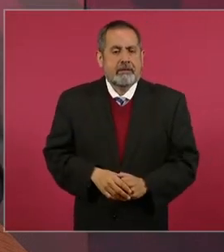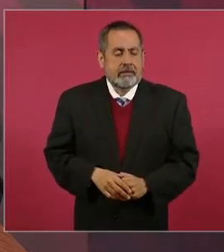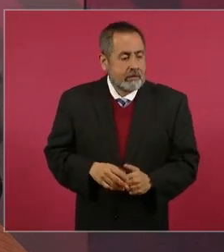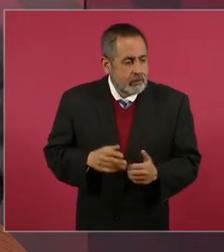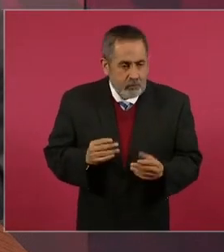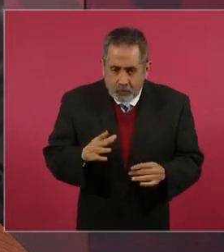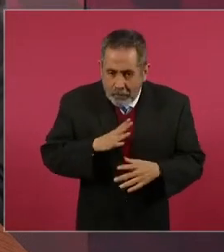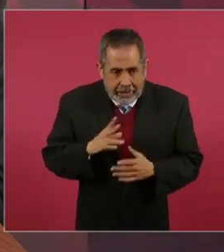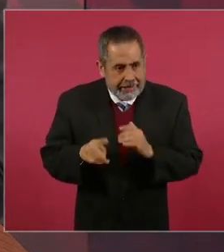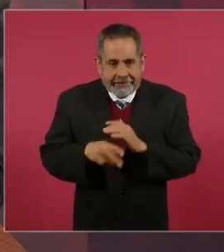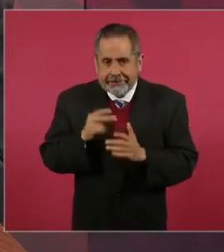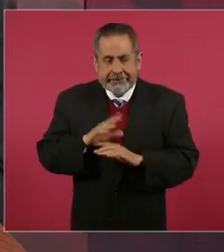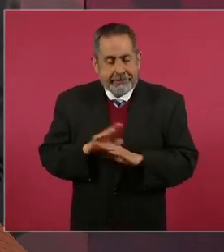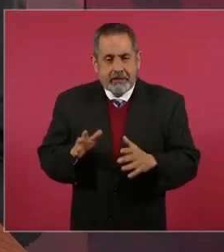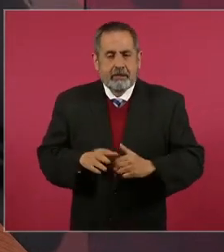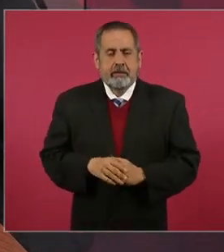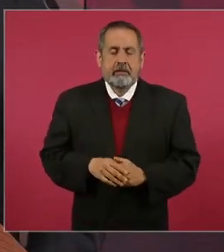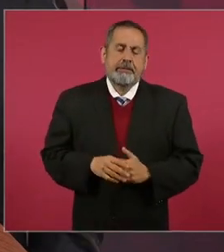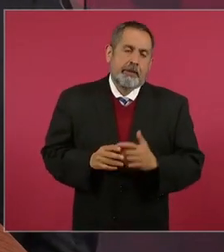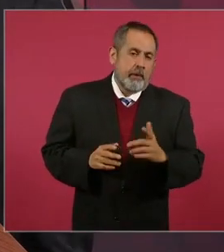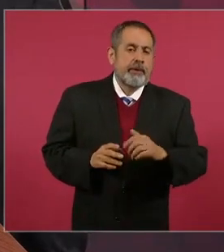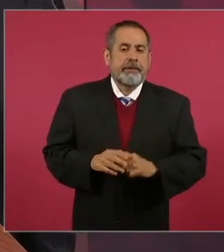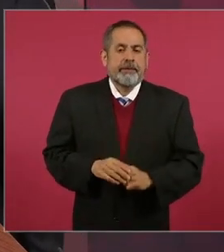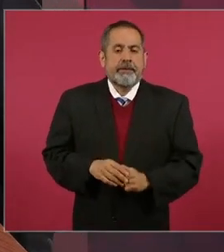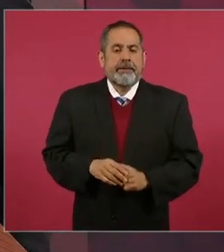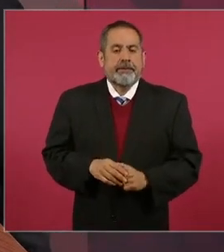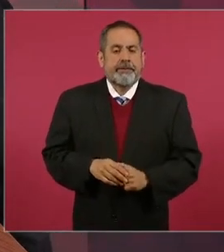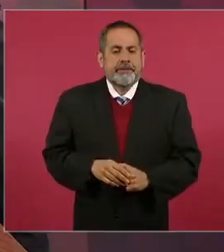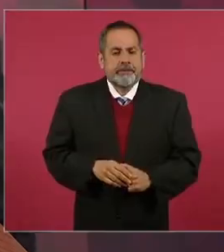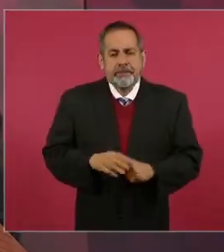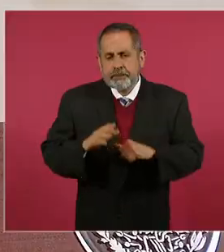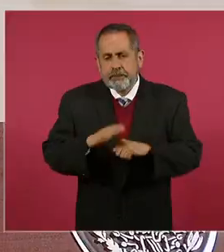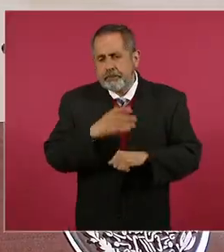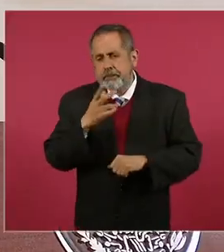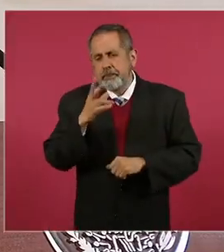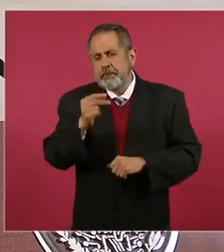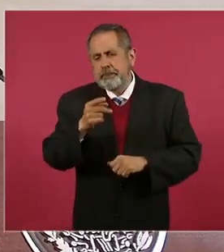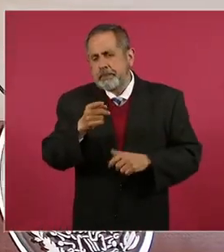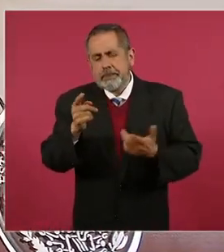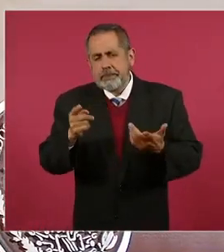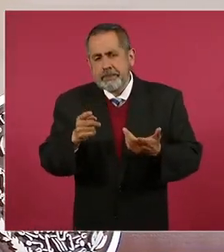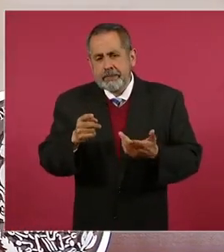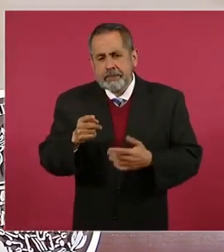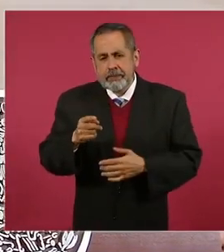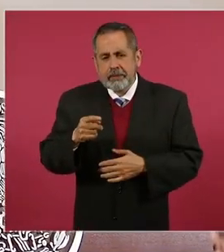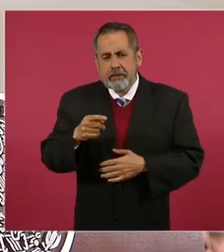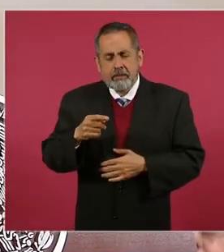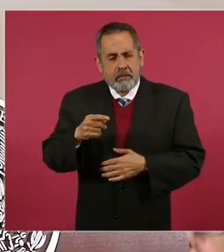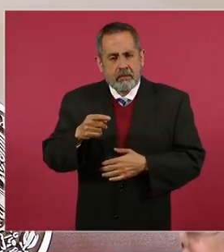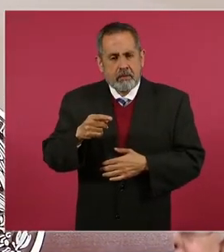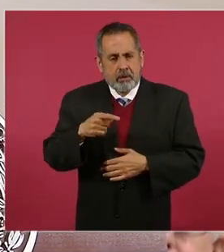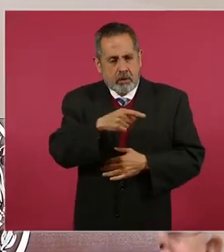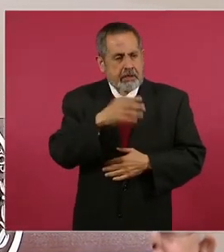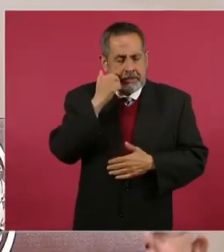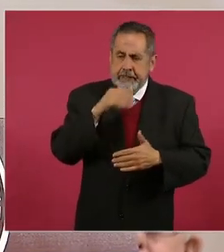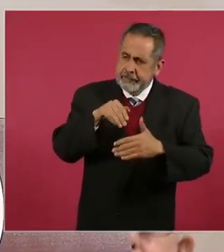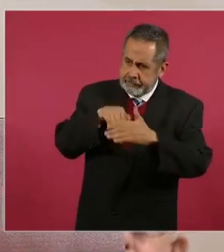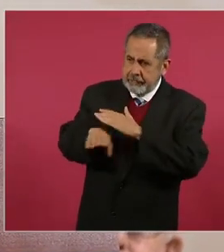pues no están. Ah, entonces, ¿por qué no nos permite ingresar al